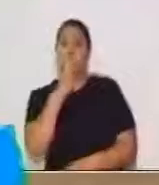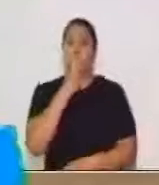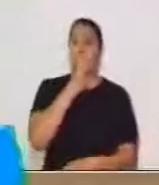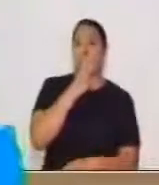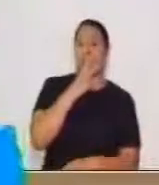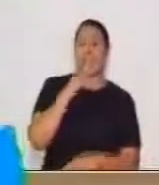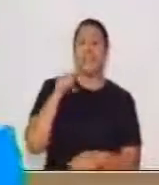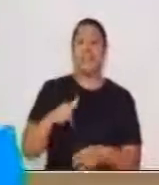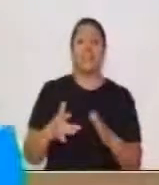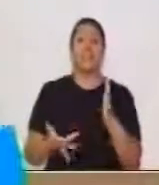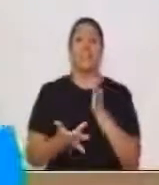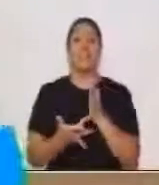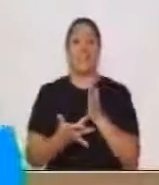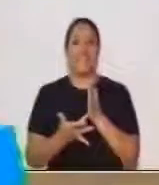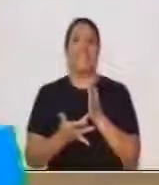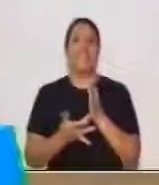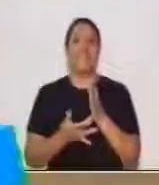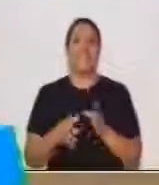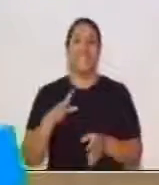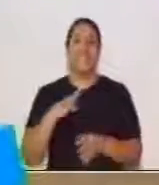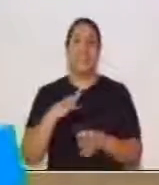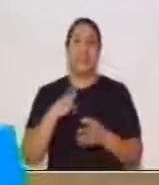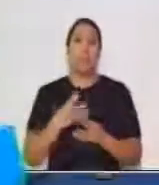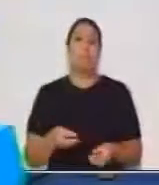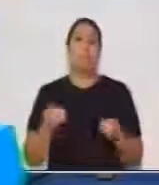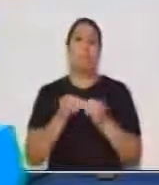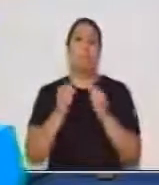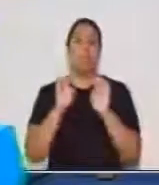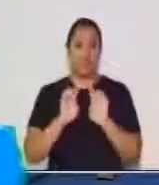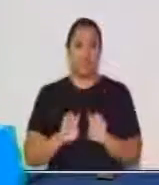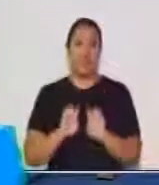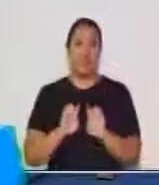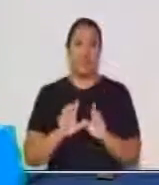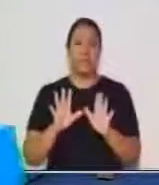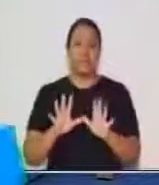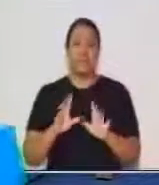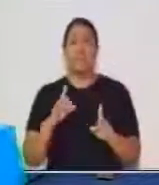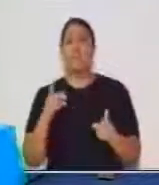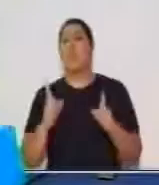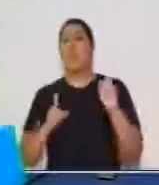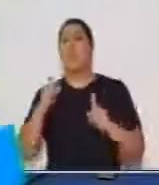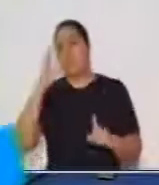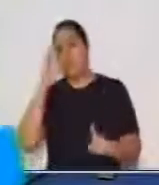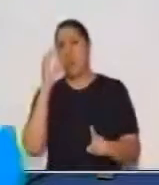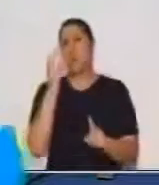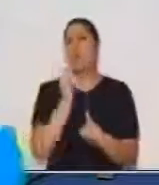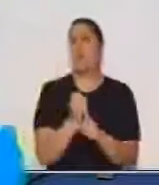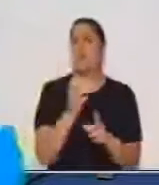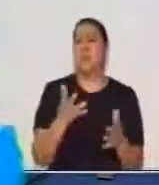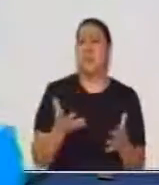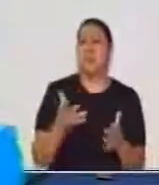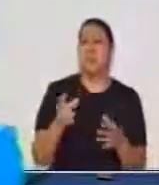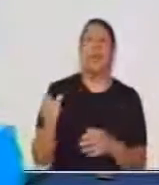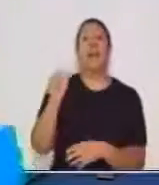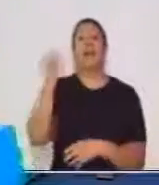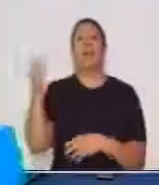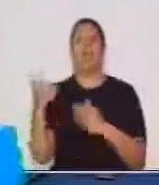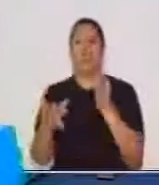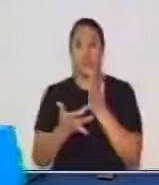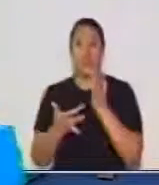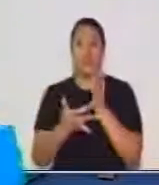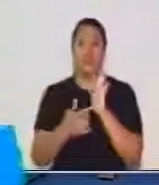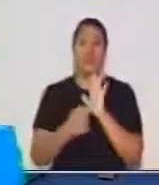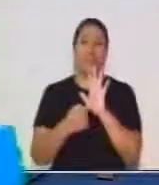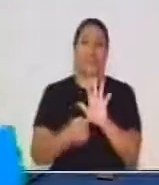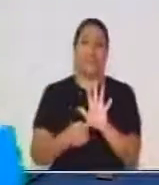esta técnica intervienen varias personas. Y pues la finalidad es, al igual que en las otras técnicas de exposición,